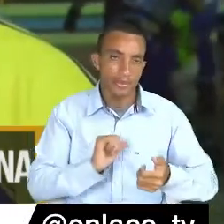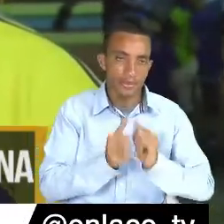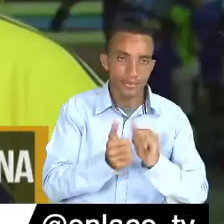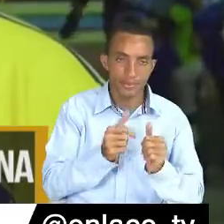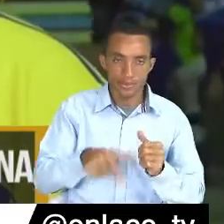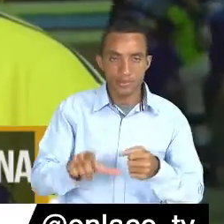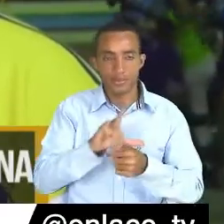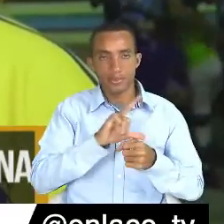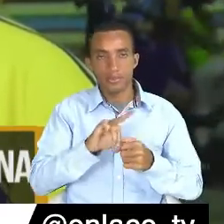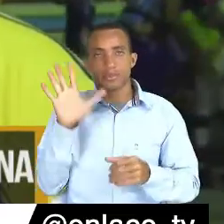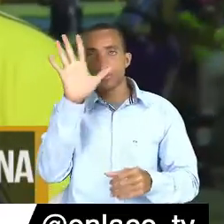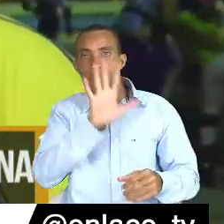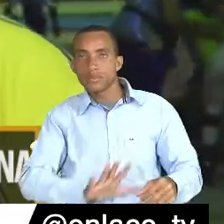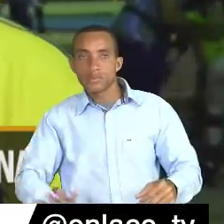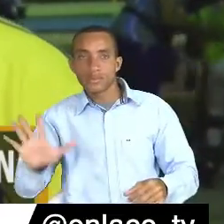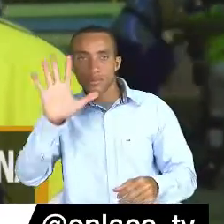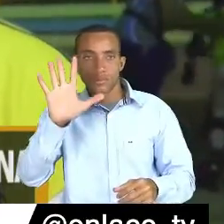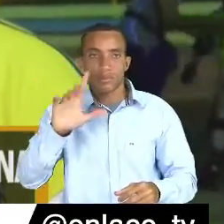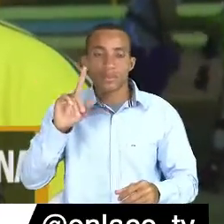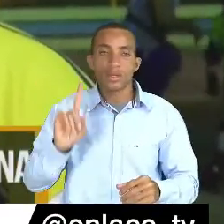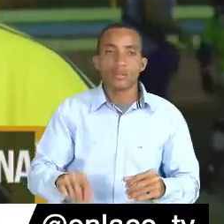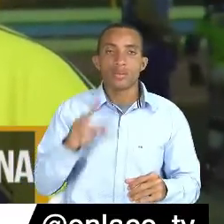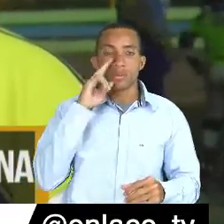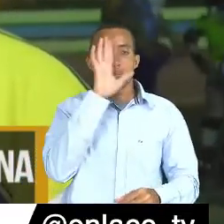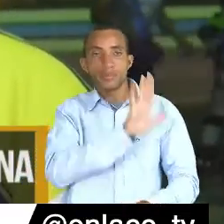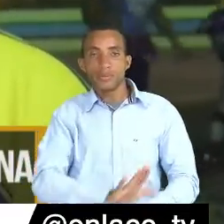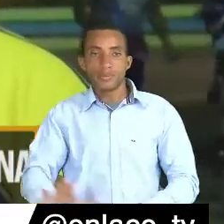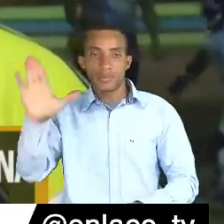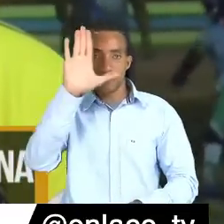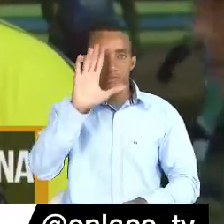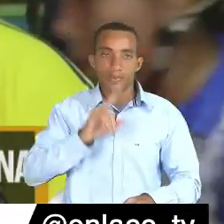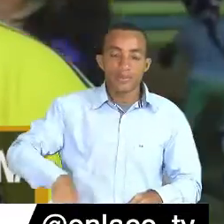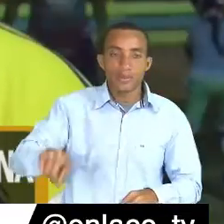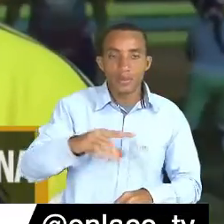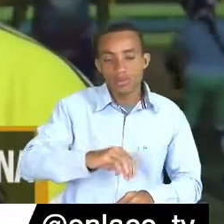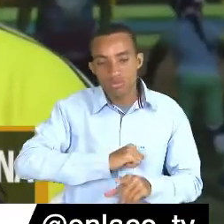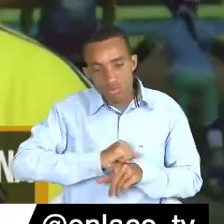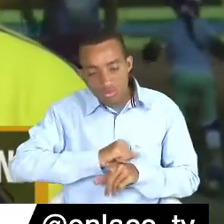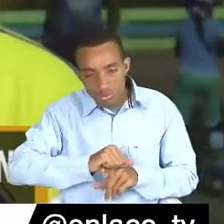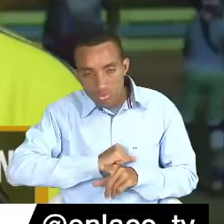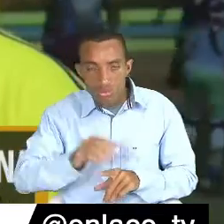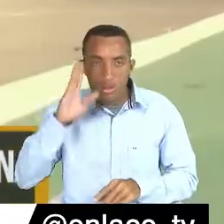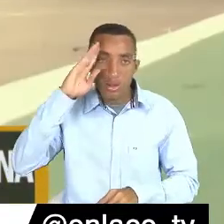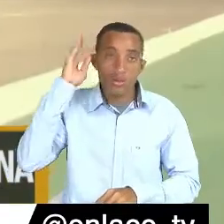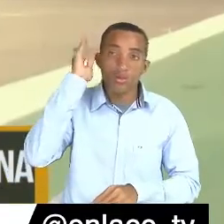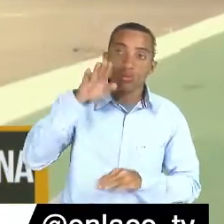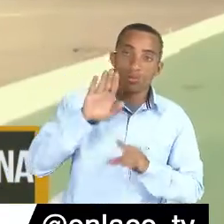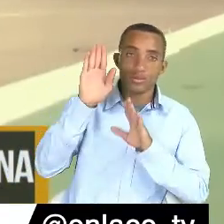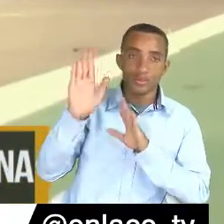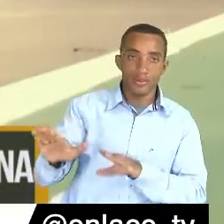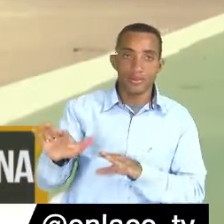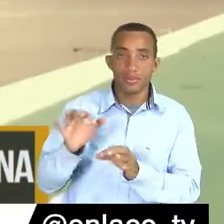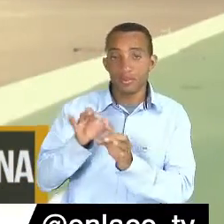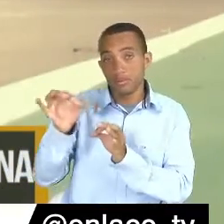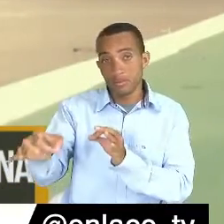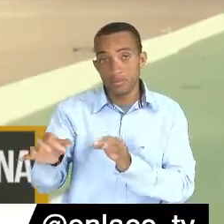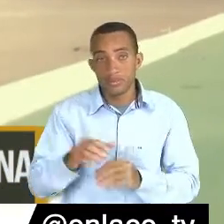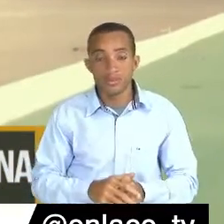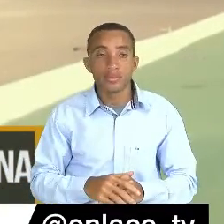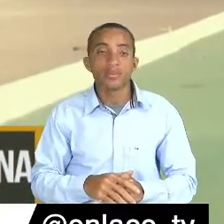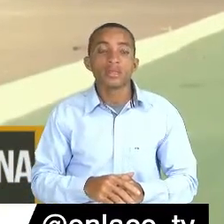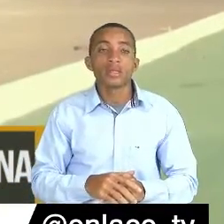nivel departamental y a nivel nacional, de que el chico se siga preparando para un futuro representar a nuestro municipio. Para esta competencia, estos deportistas